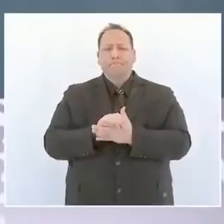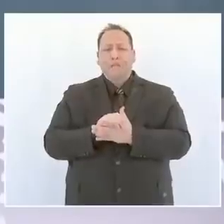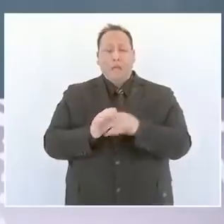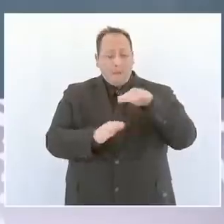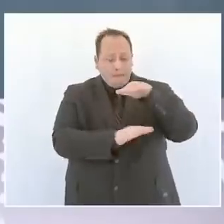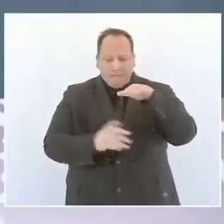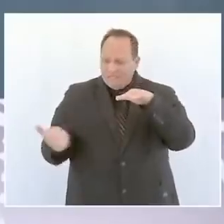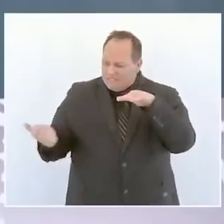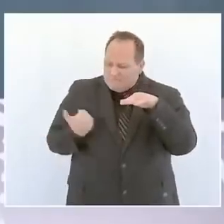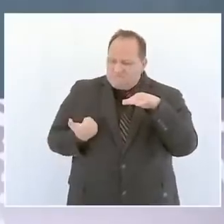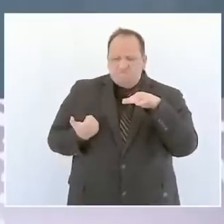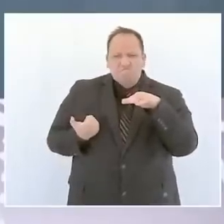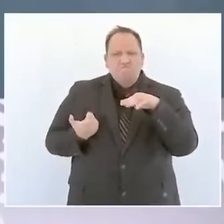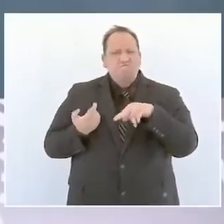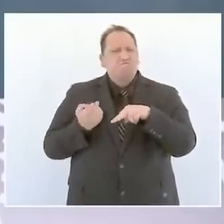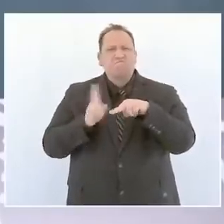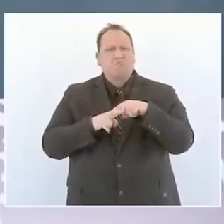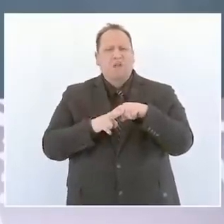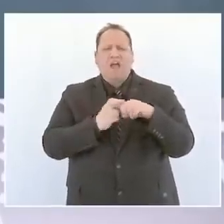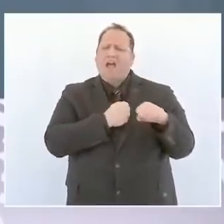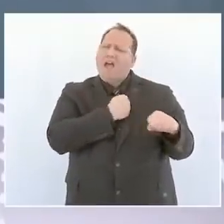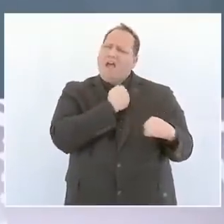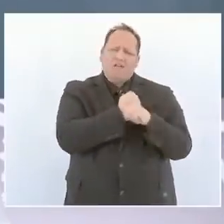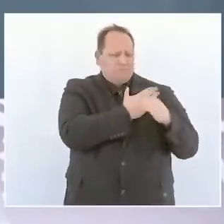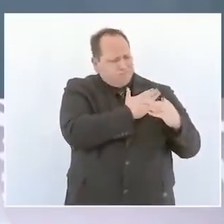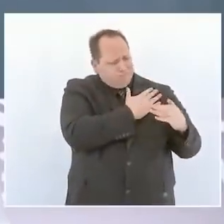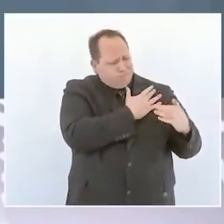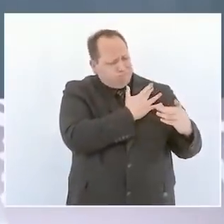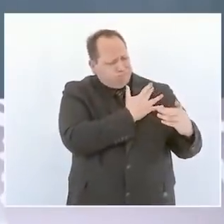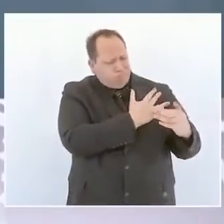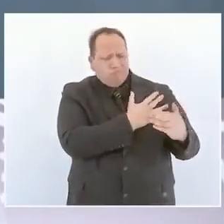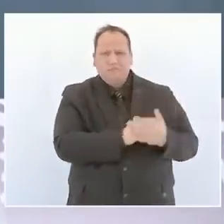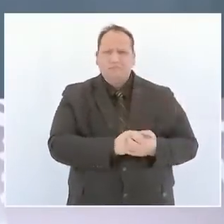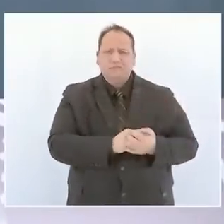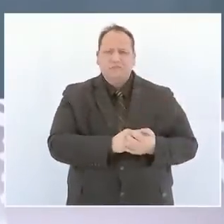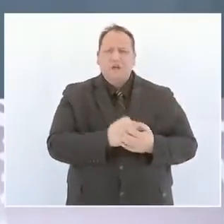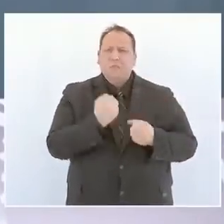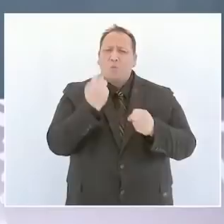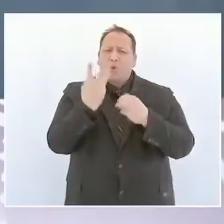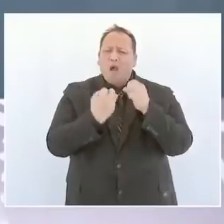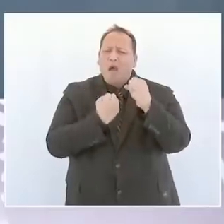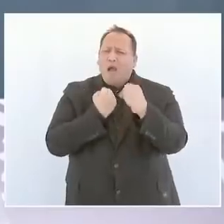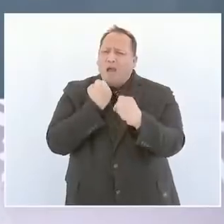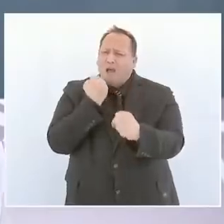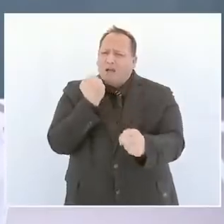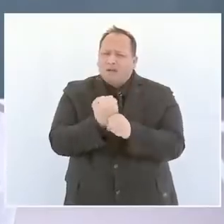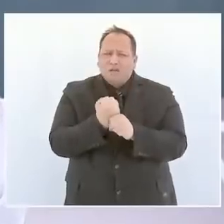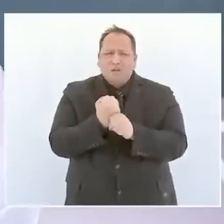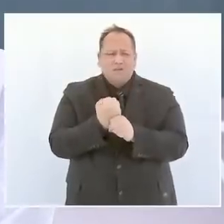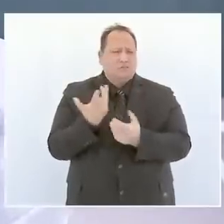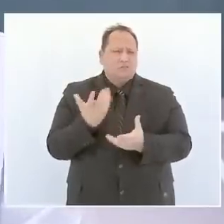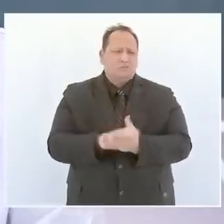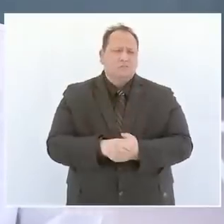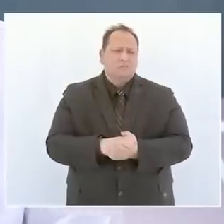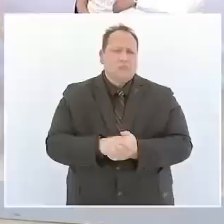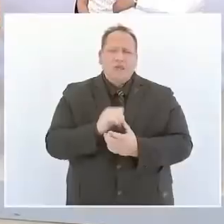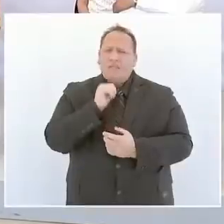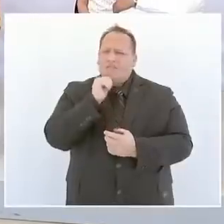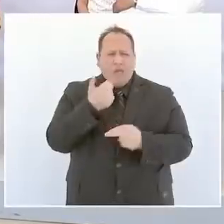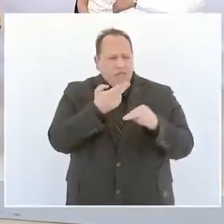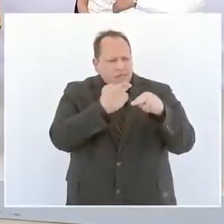mínimo. Hubieron años que ni siquiera aumentaron